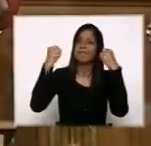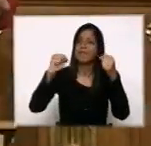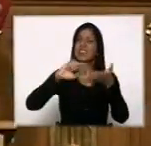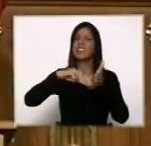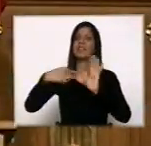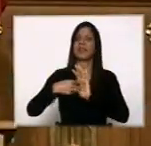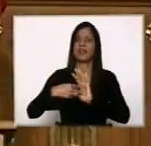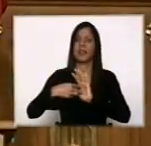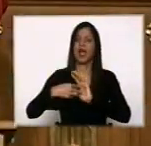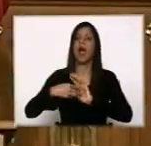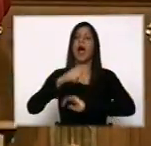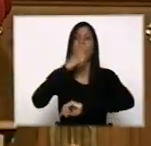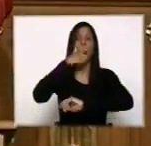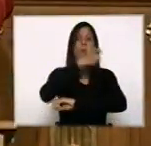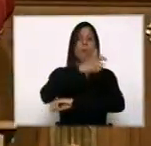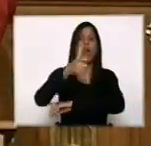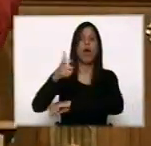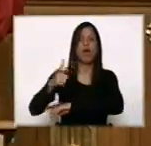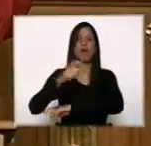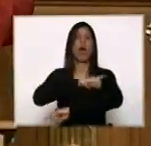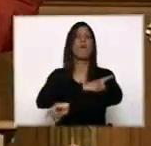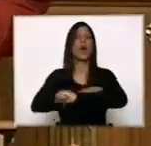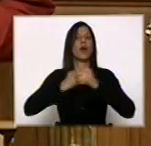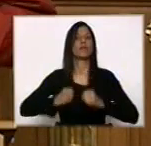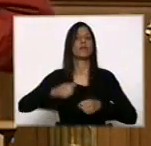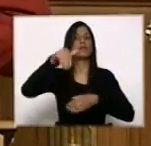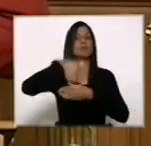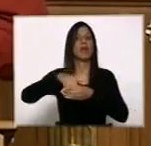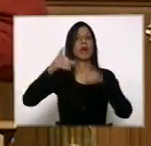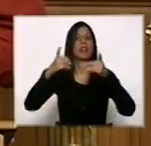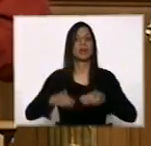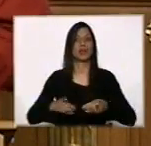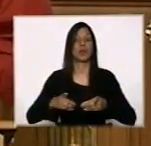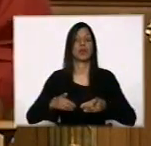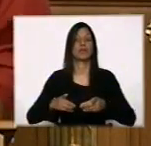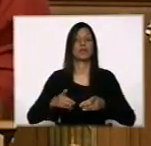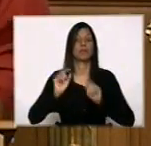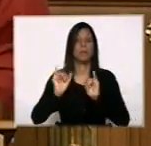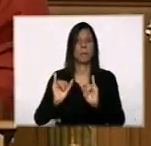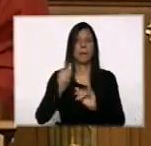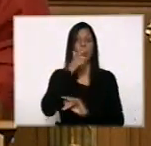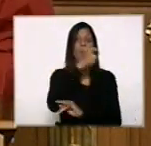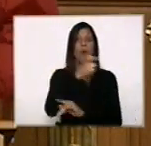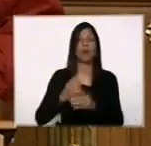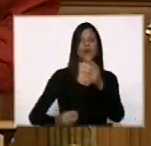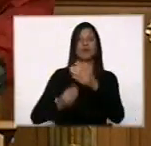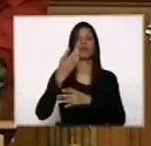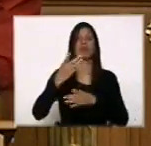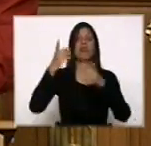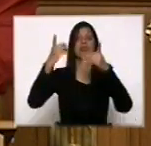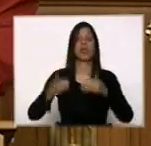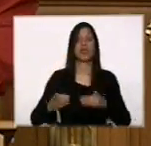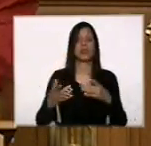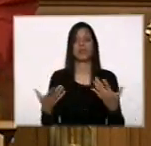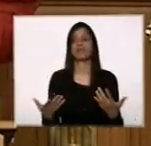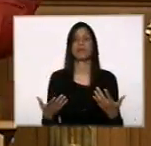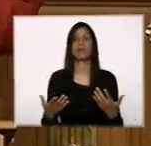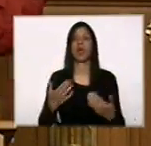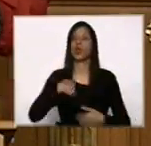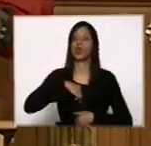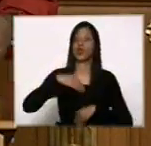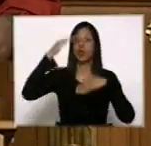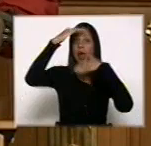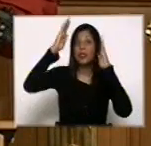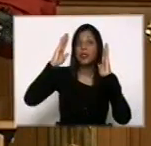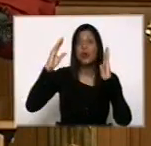supremo de ese poder del pueblo. Poder constituyente original. Y por eso atendemos el